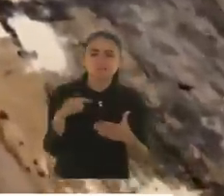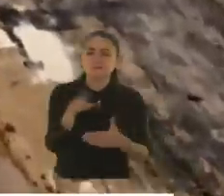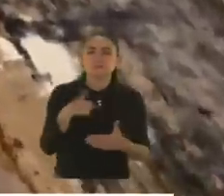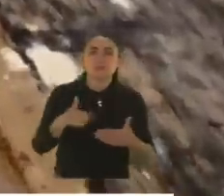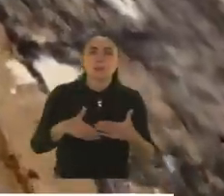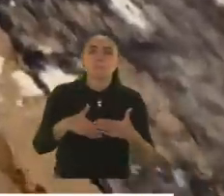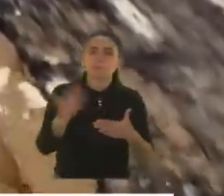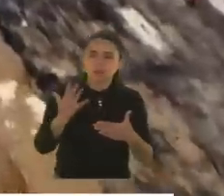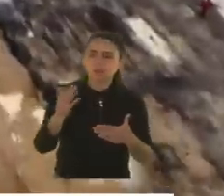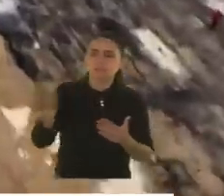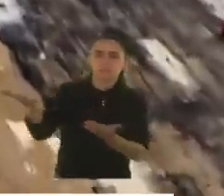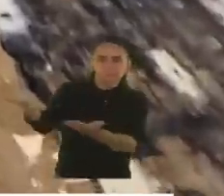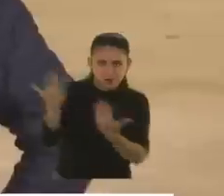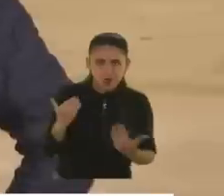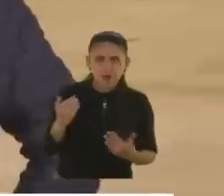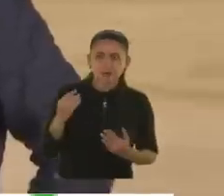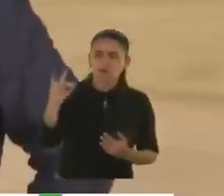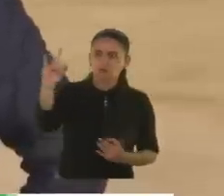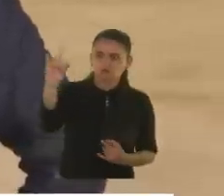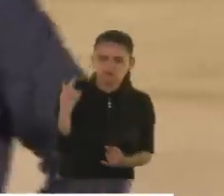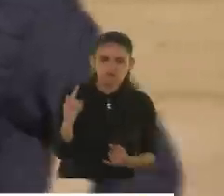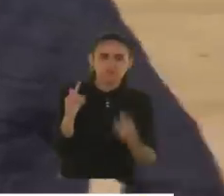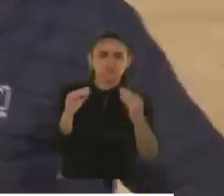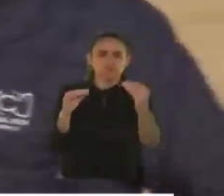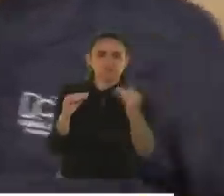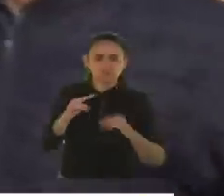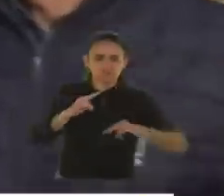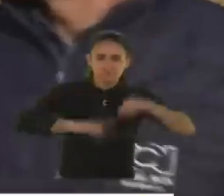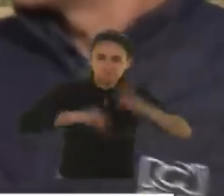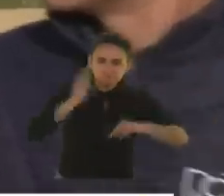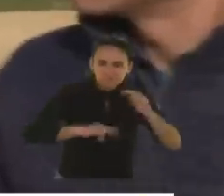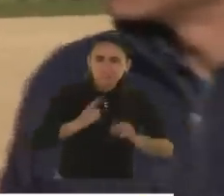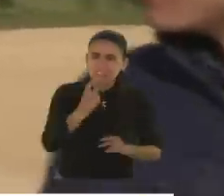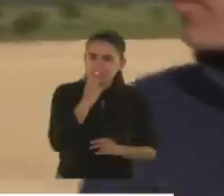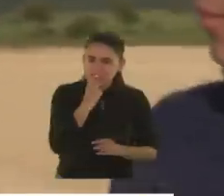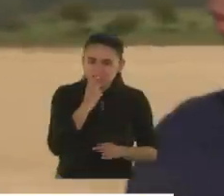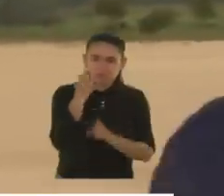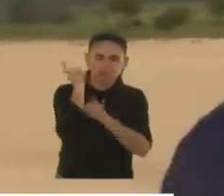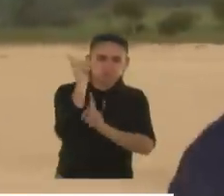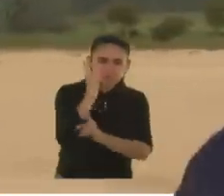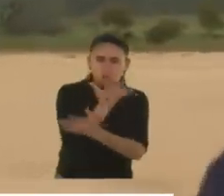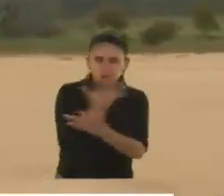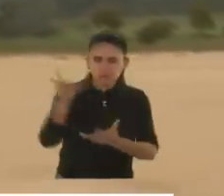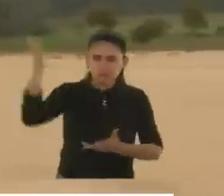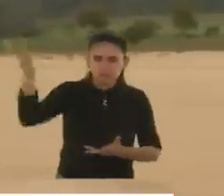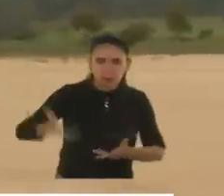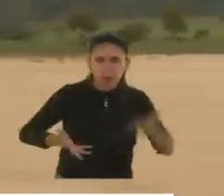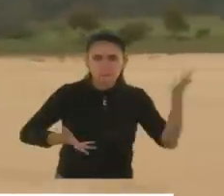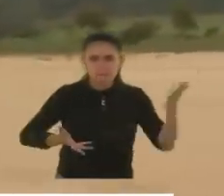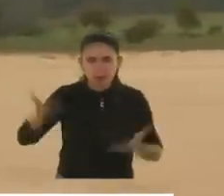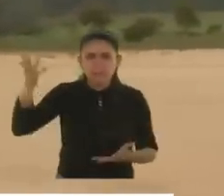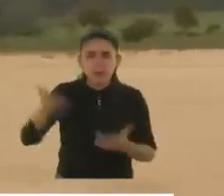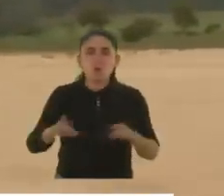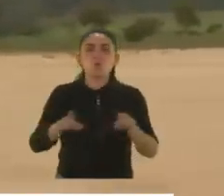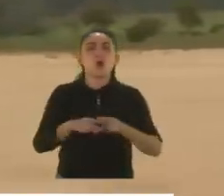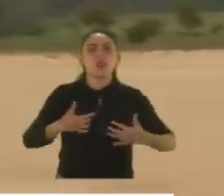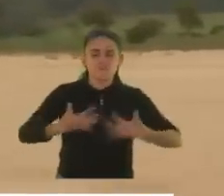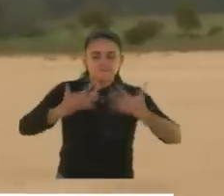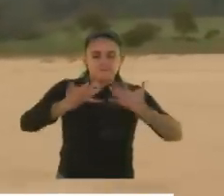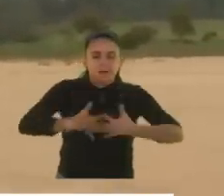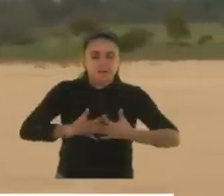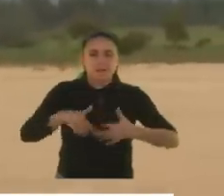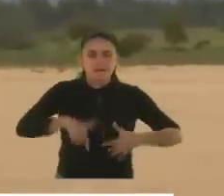del montaje que vamos a hacer aquí en el patio taller, que es el patio de prefabricados. Es una fábrica donde vamos